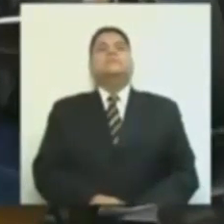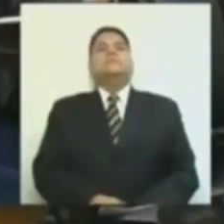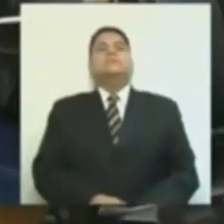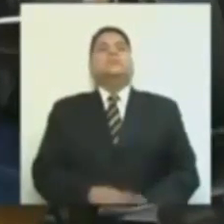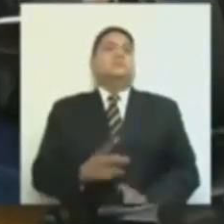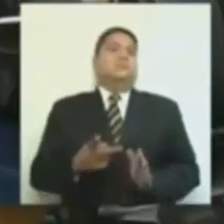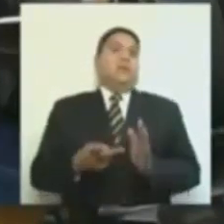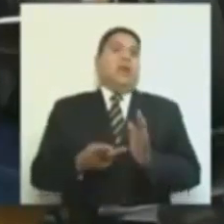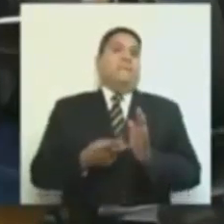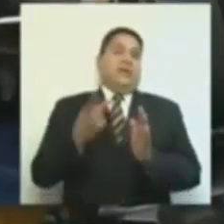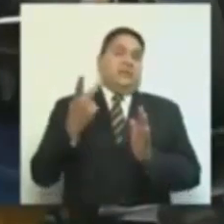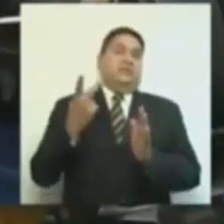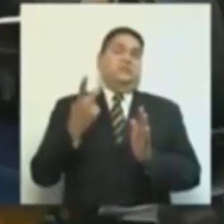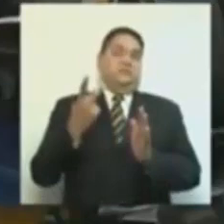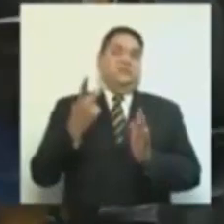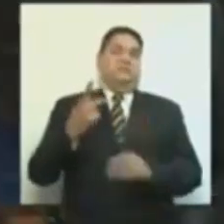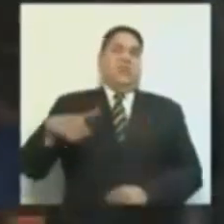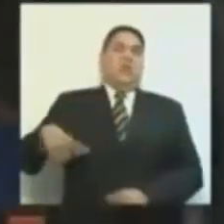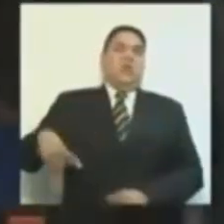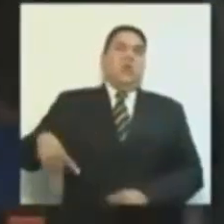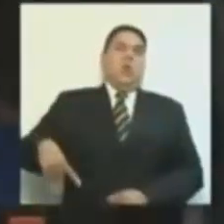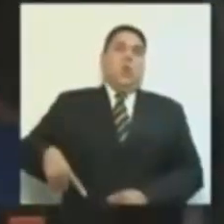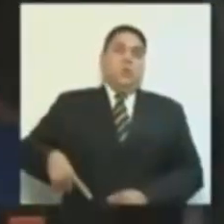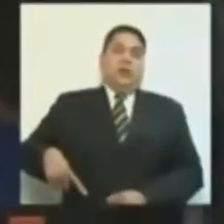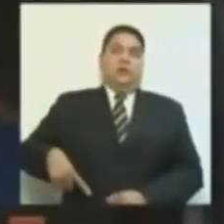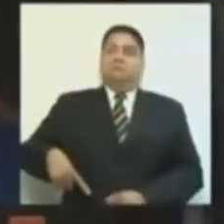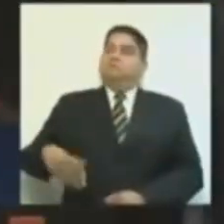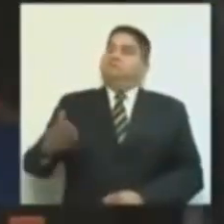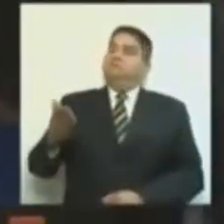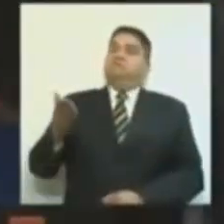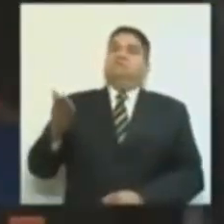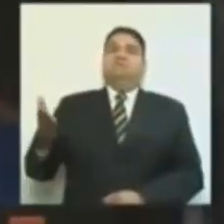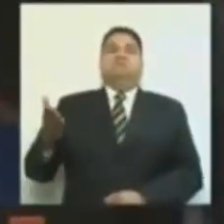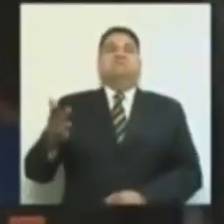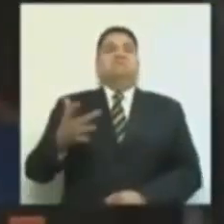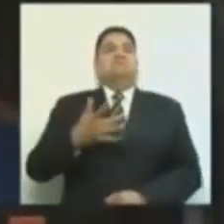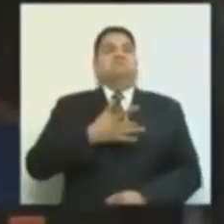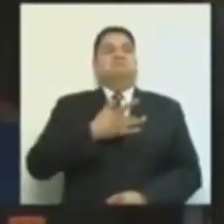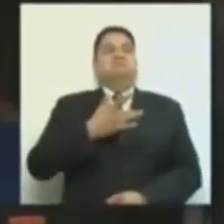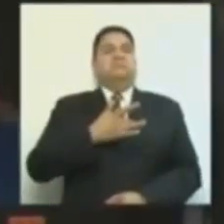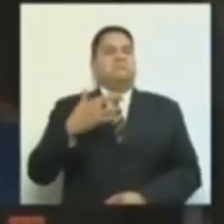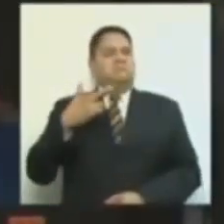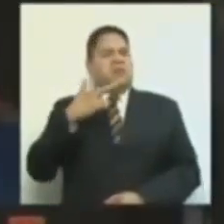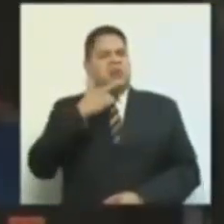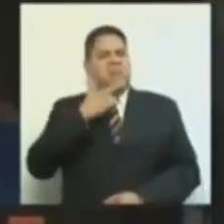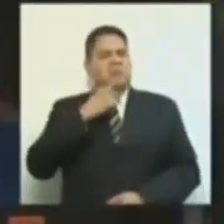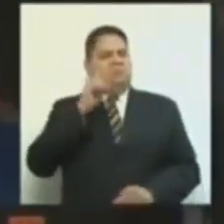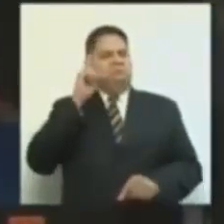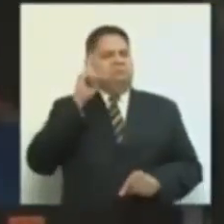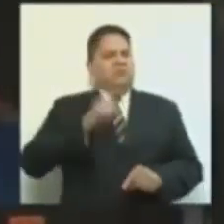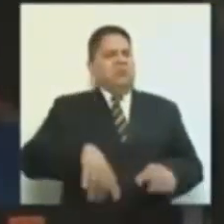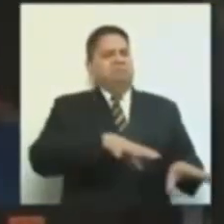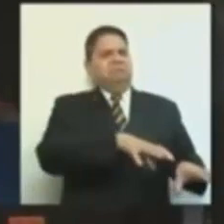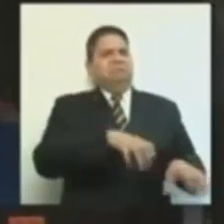Una vez más, este gobierno prefiere utilizar el machete en lugar del